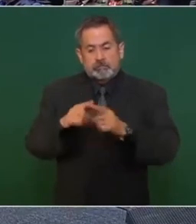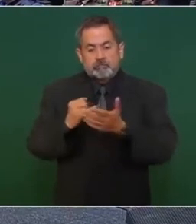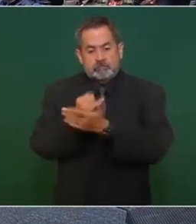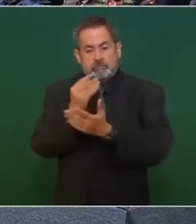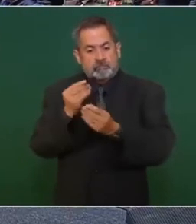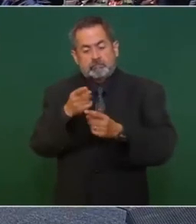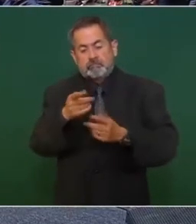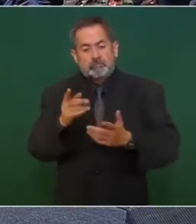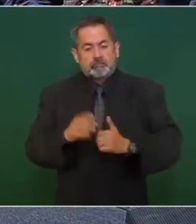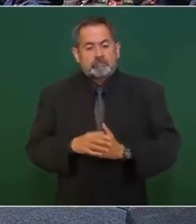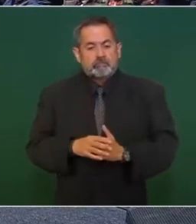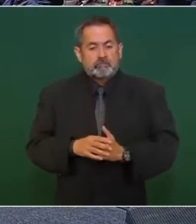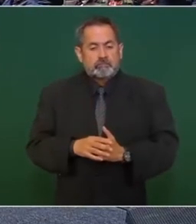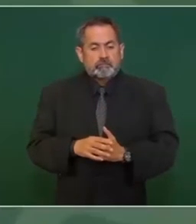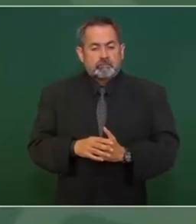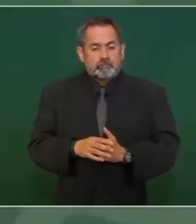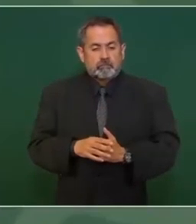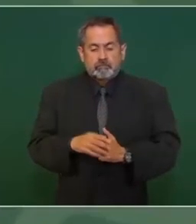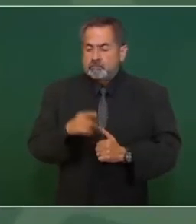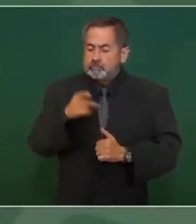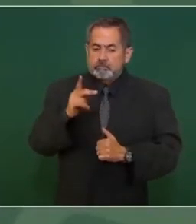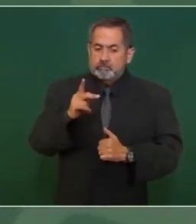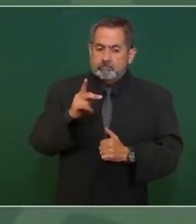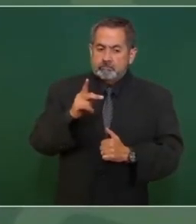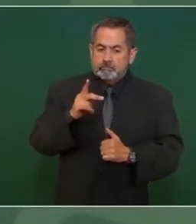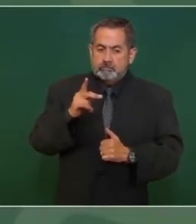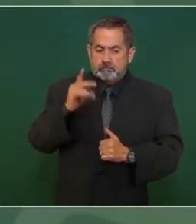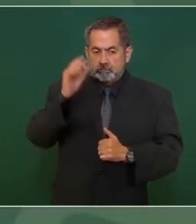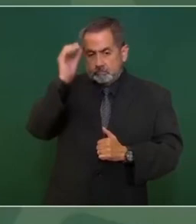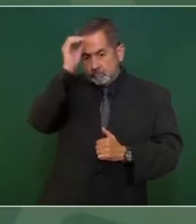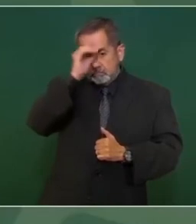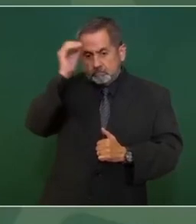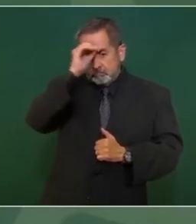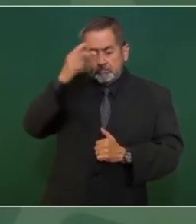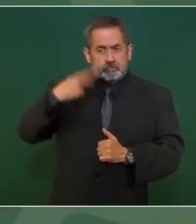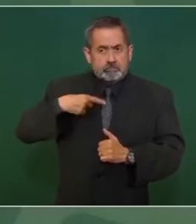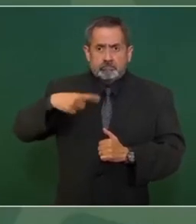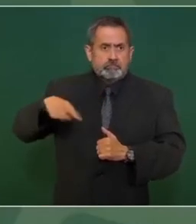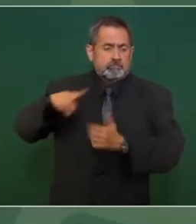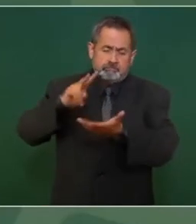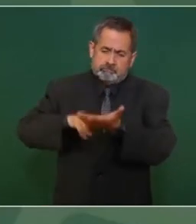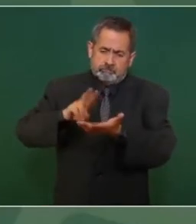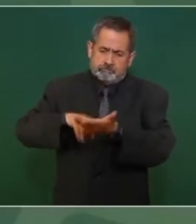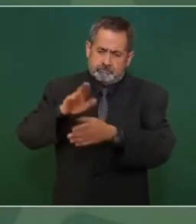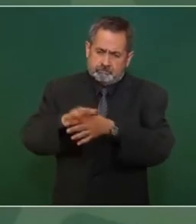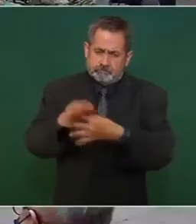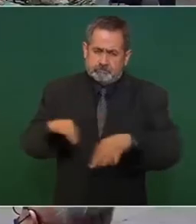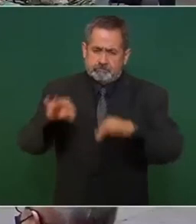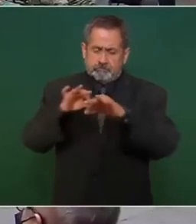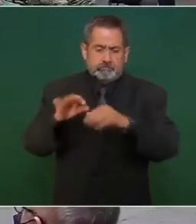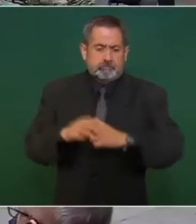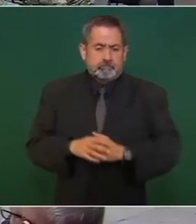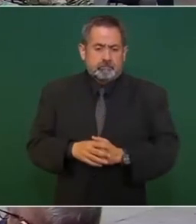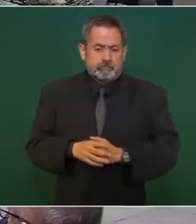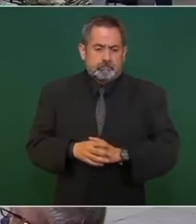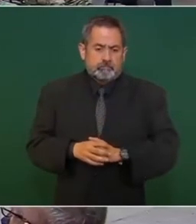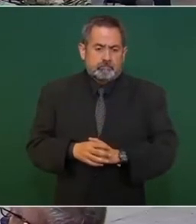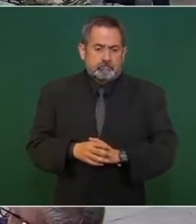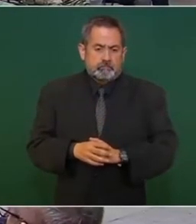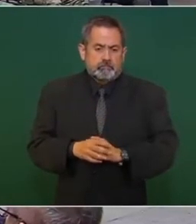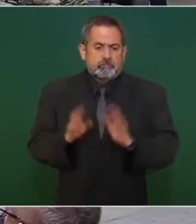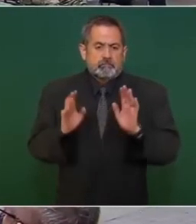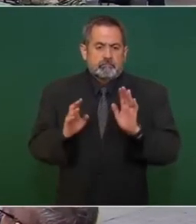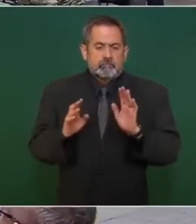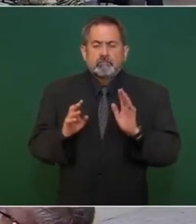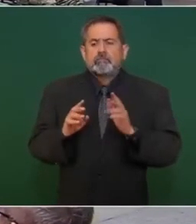Mucho. Tiene porque más peso muy popular y la opinión poder. De la gente. Sí, pero su opinión pesa en la gente. Sí, ¿a